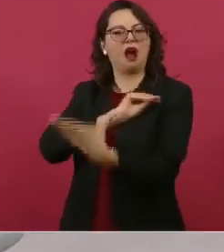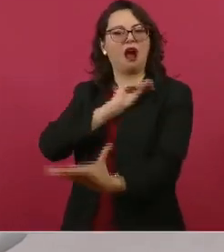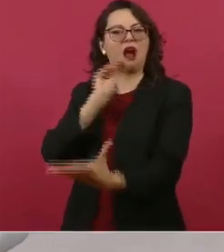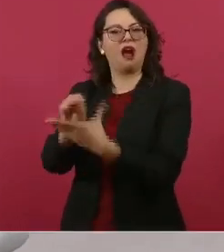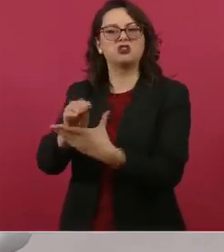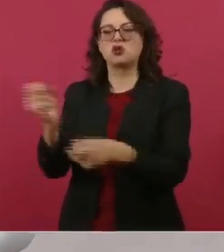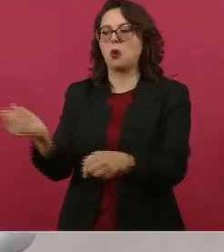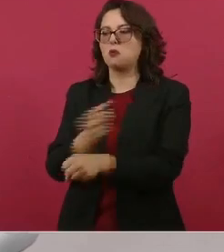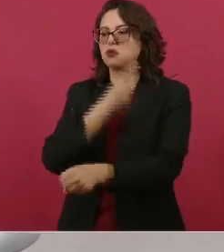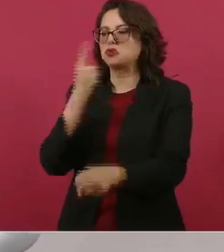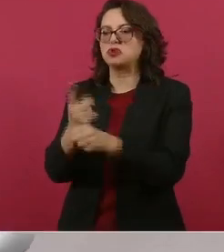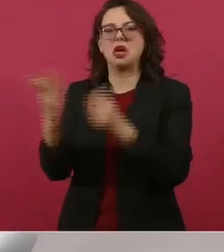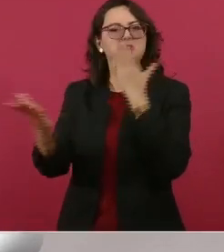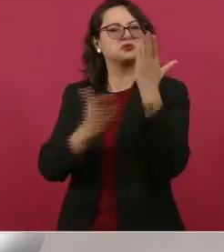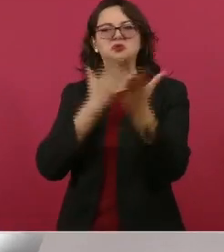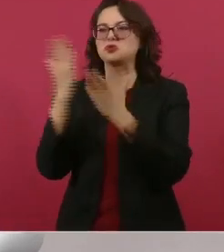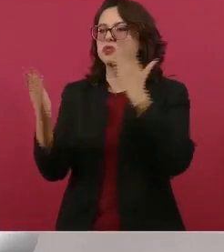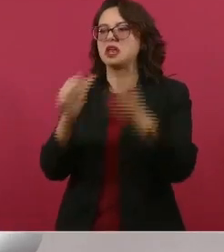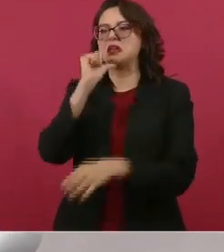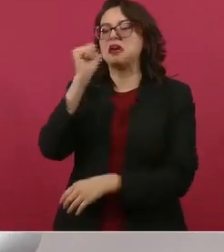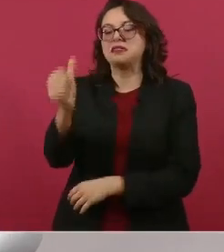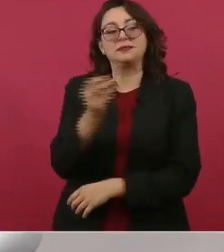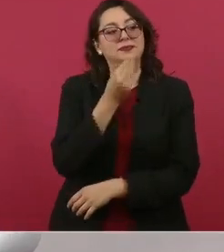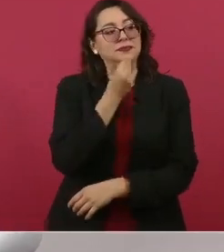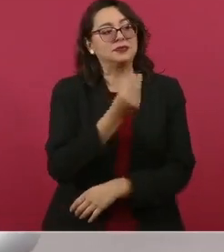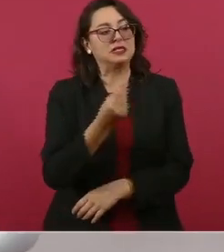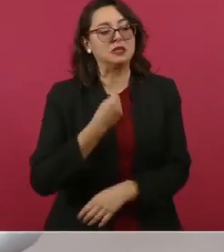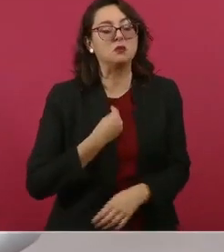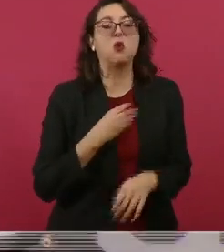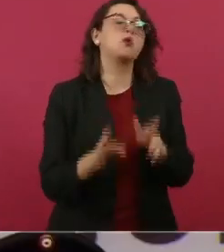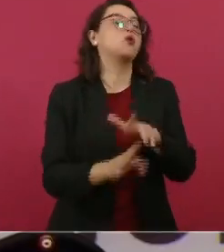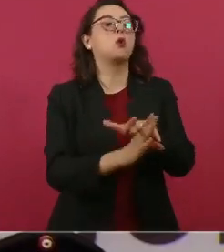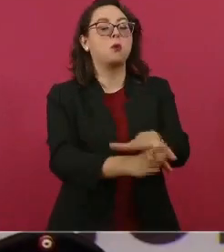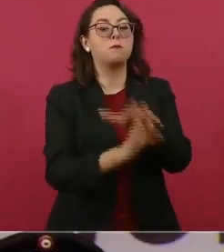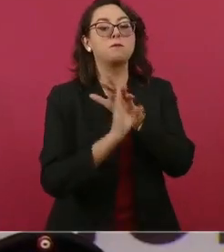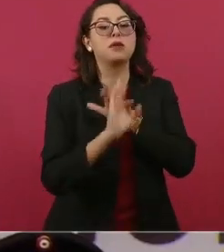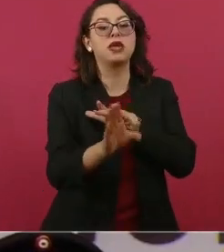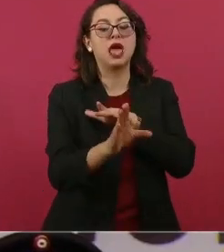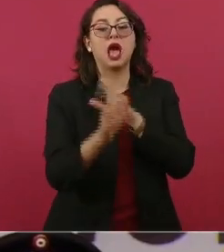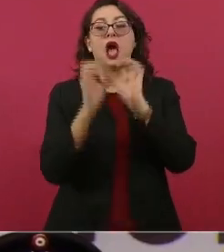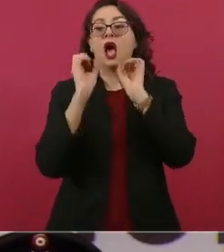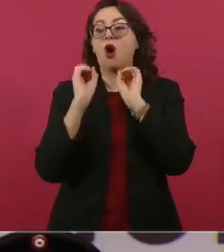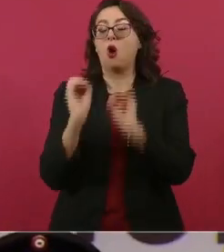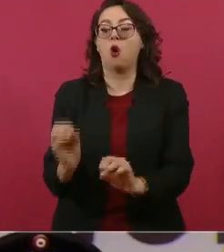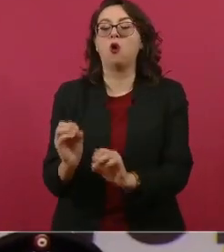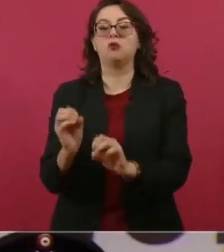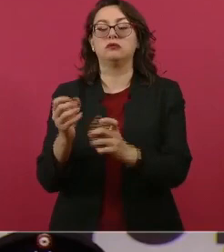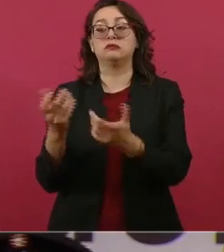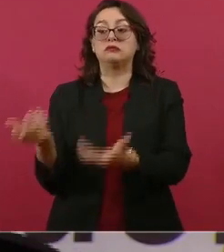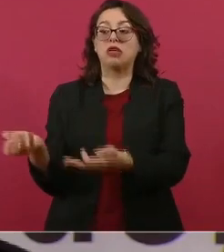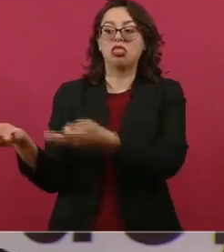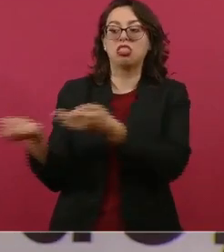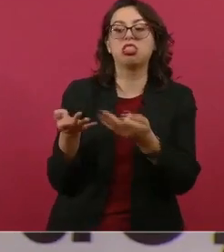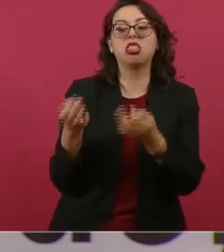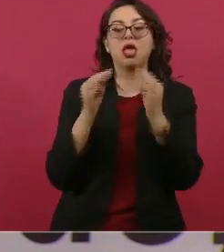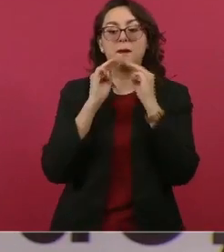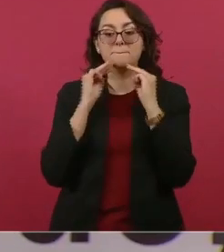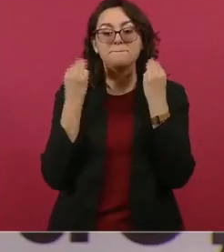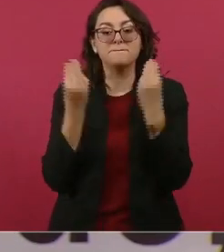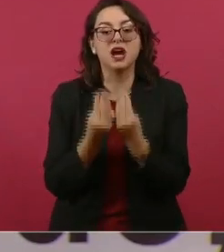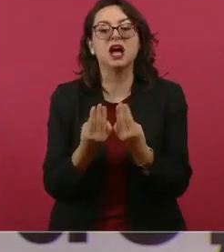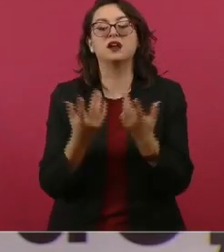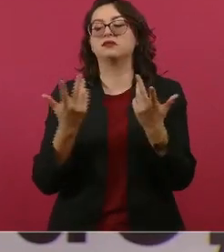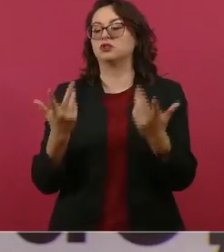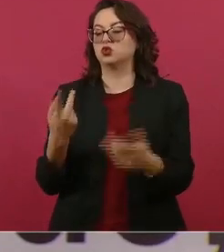oportunidades de estudiar, como reserva de la delincuencia, sin trabajo o con trabajos precarios, desvinculados de